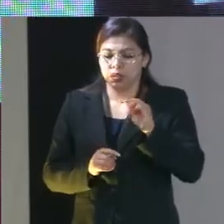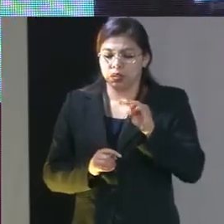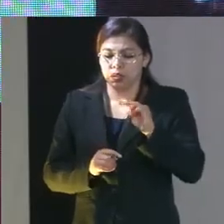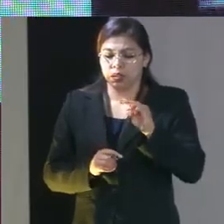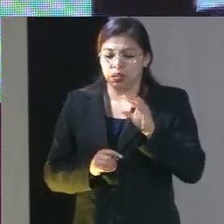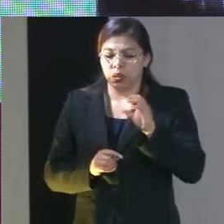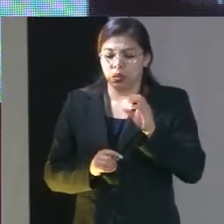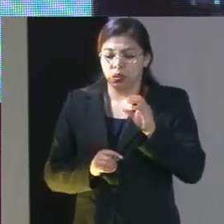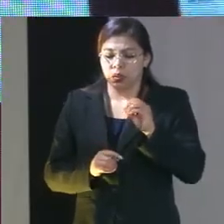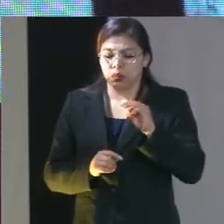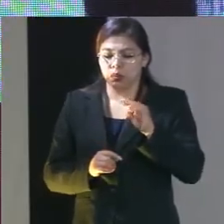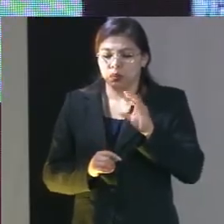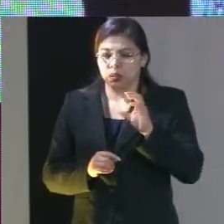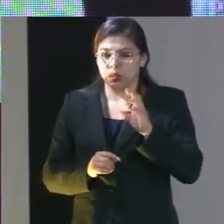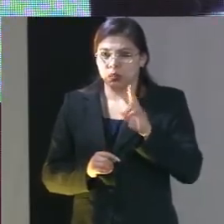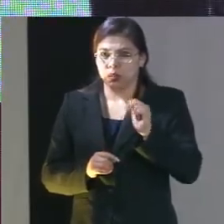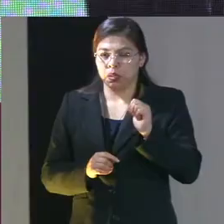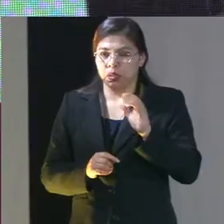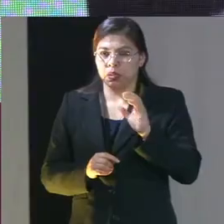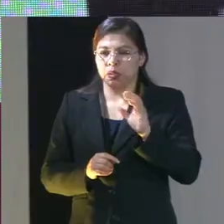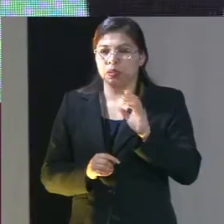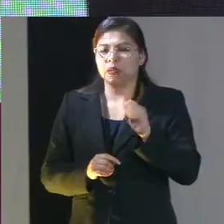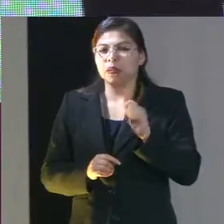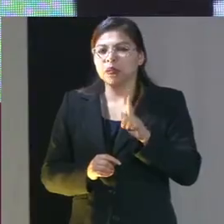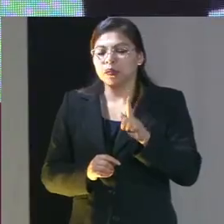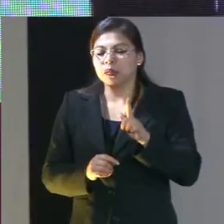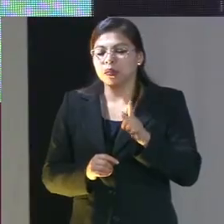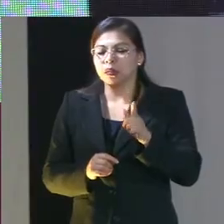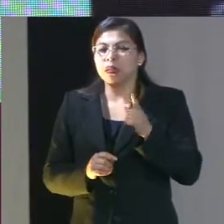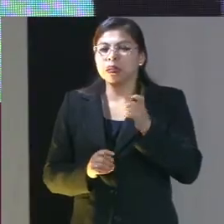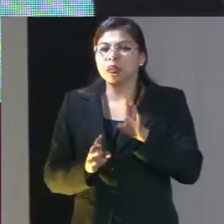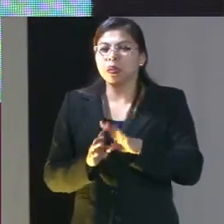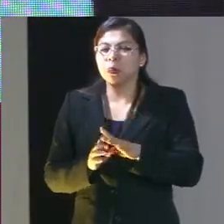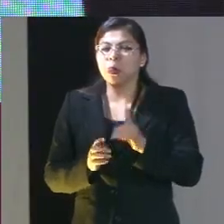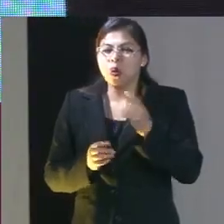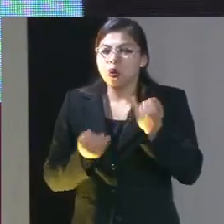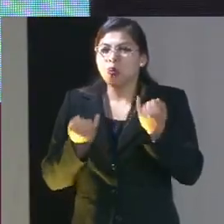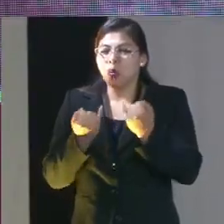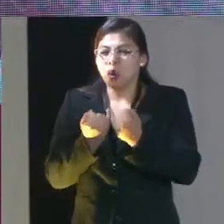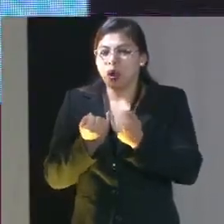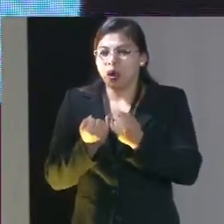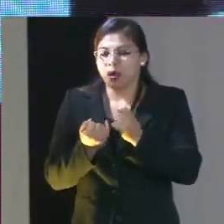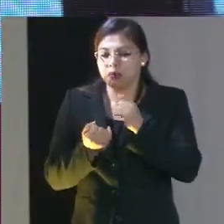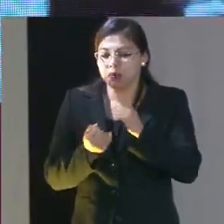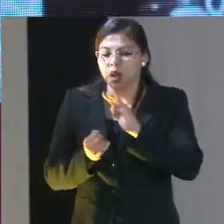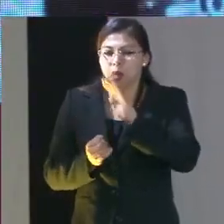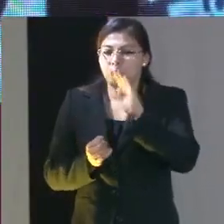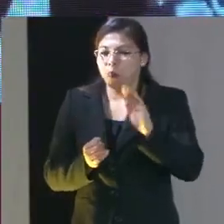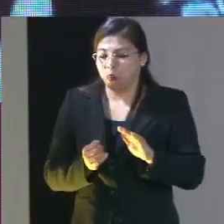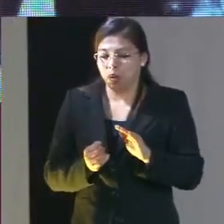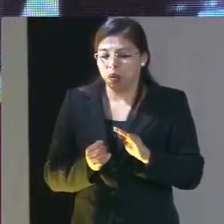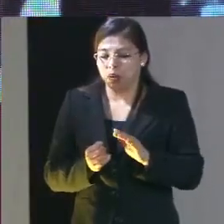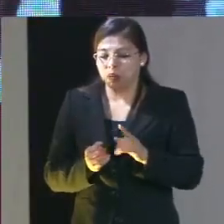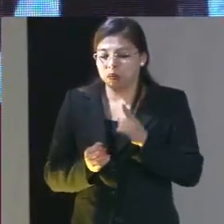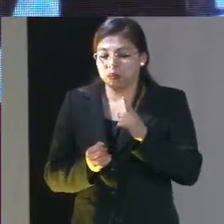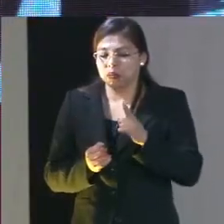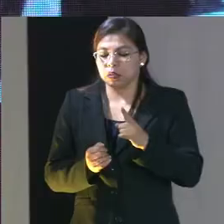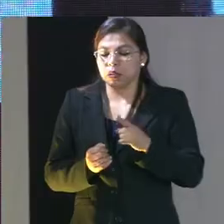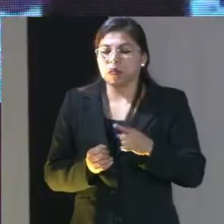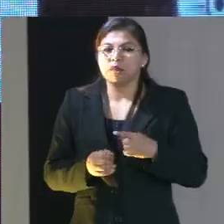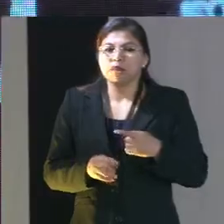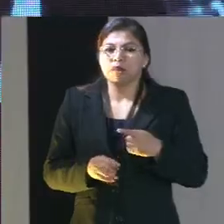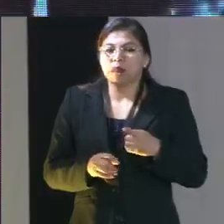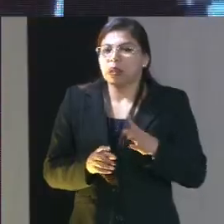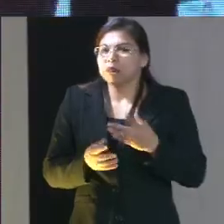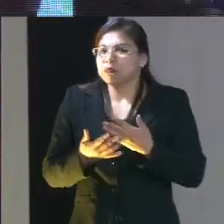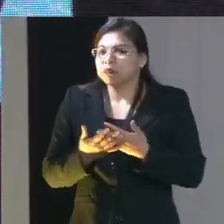de Zempoala, pero el más importante aliado de Cortés, Maxiscatzin, igual que Cuitláhuac, muere de la primera epidemia de viruela. Entonces les